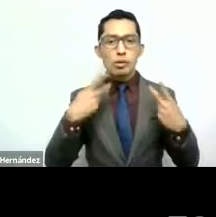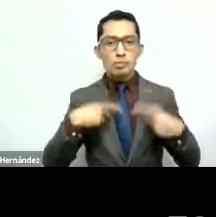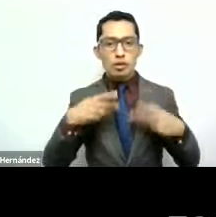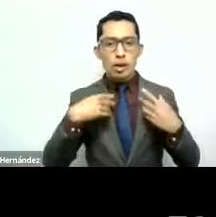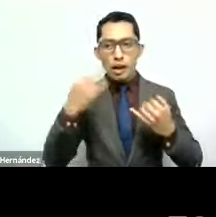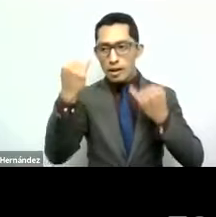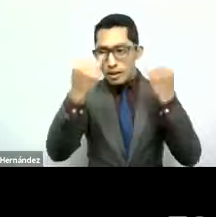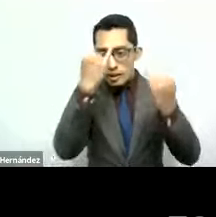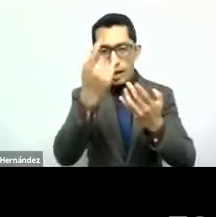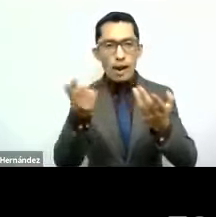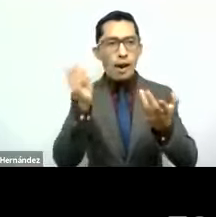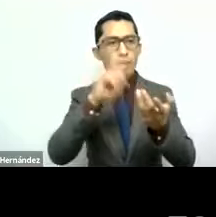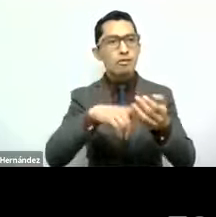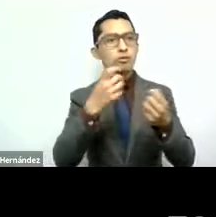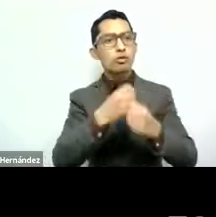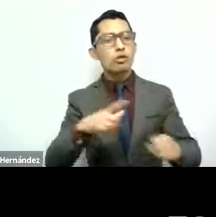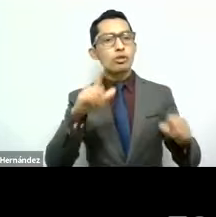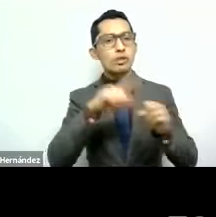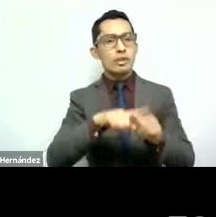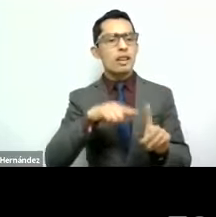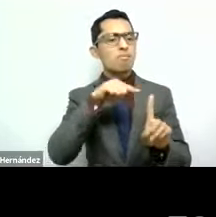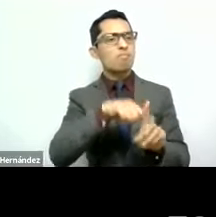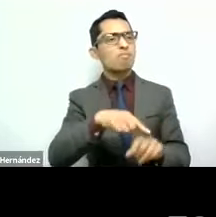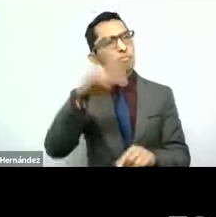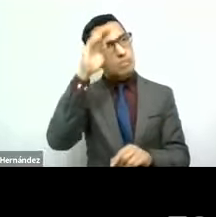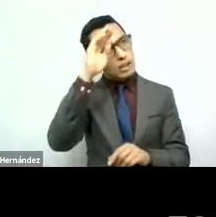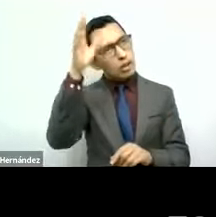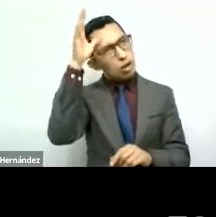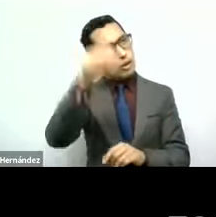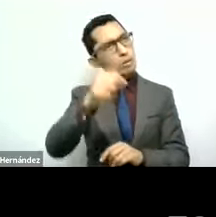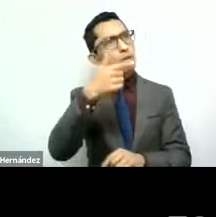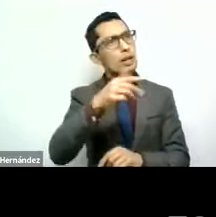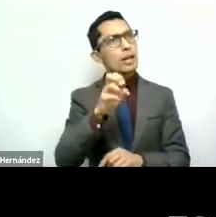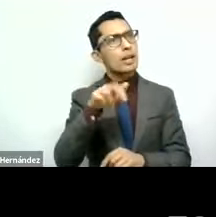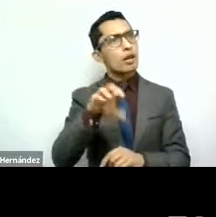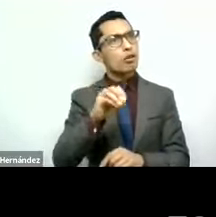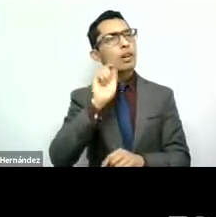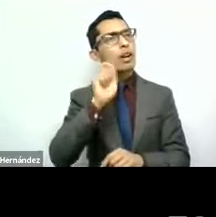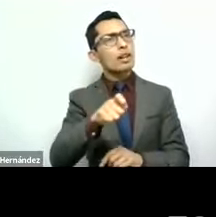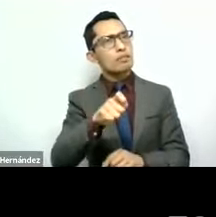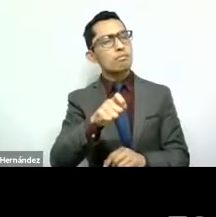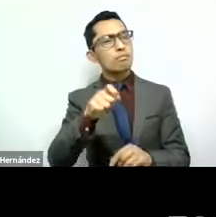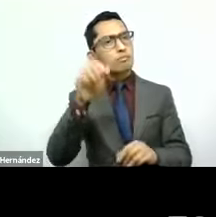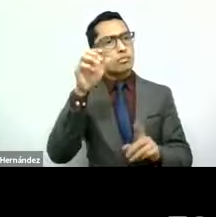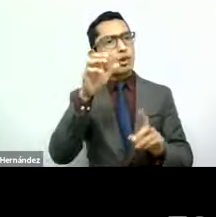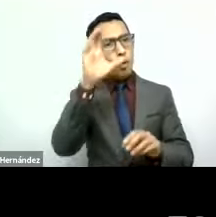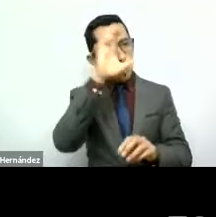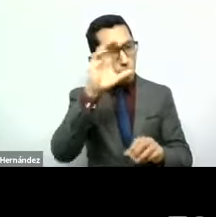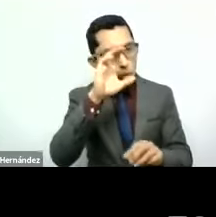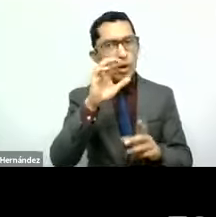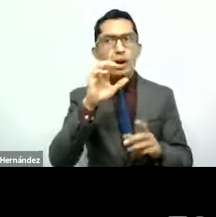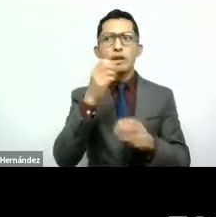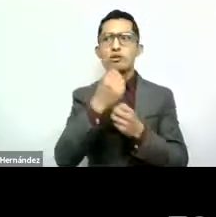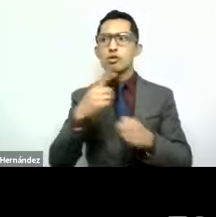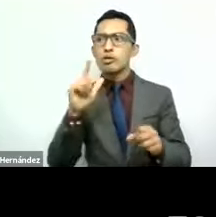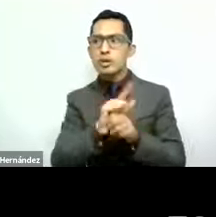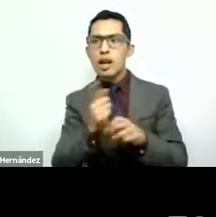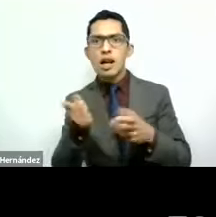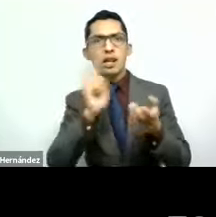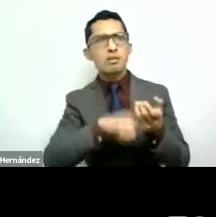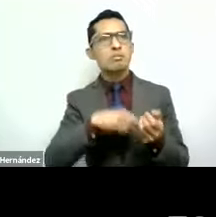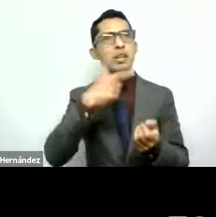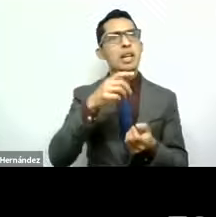género, porque a partir de esa construcción social y cultural es que hemos perpetuado